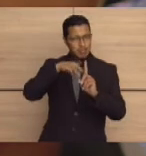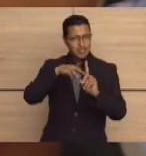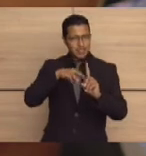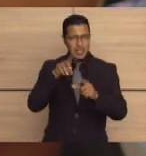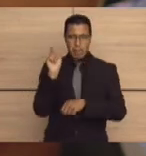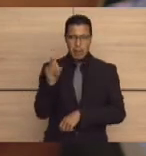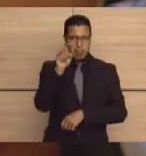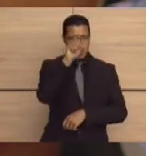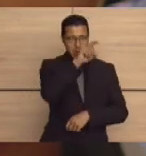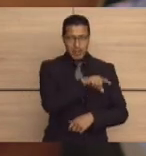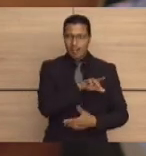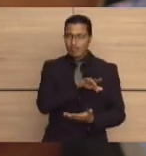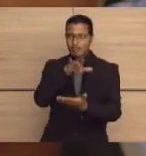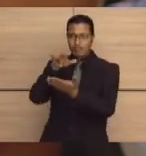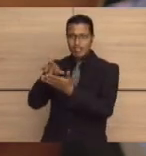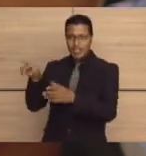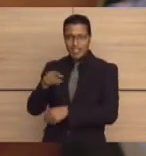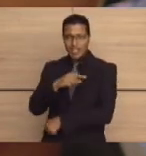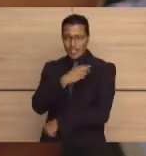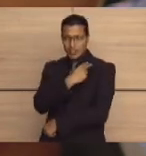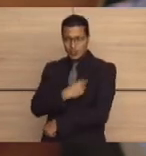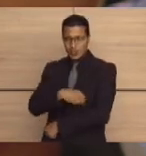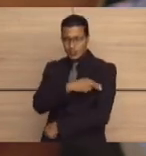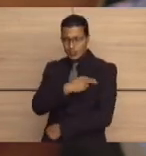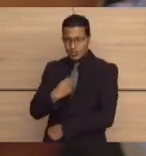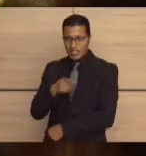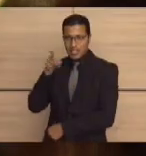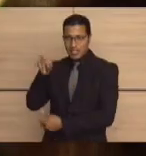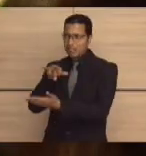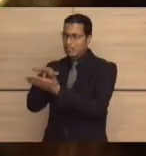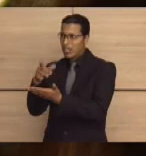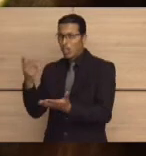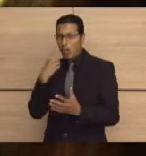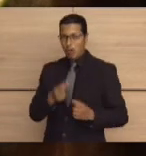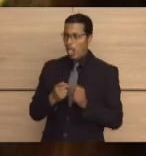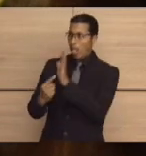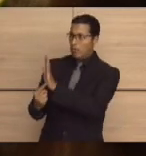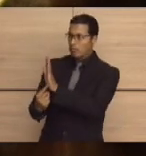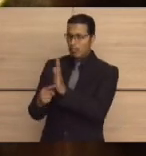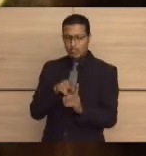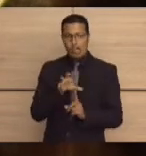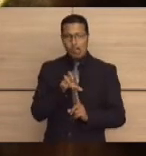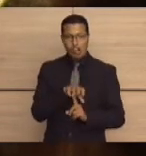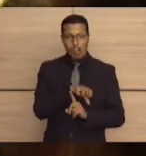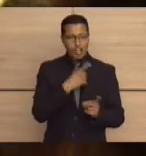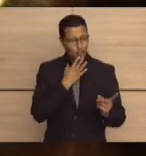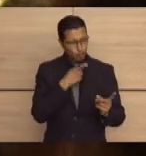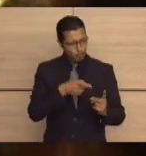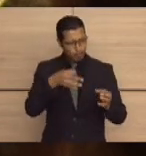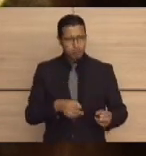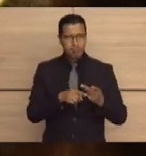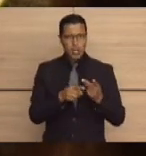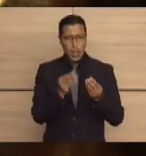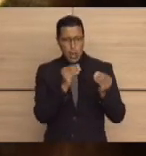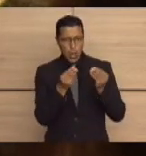cuando lleguen a Suecia, las hojas están secas, las flores están marchitas, no hay manera de saber cuál era el color original ni cómo era la textura